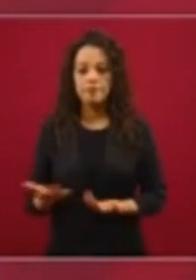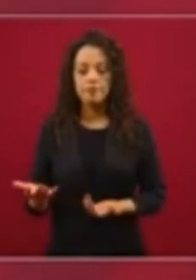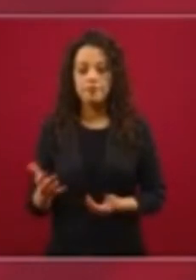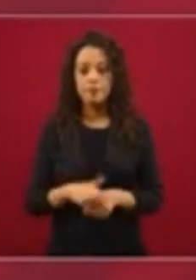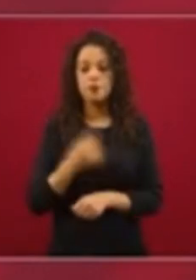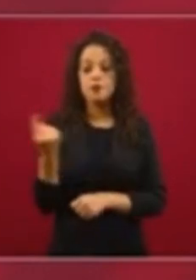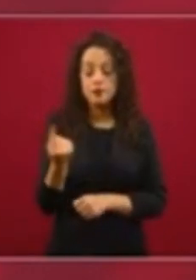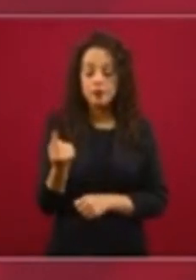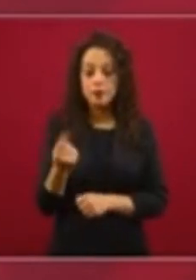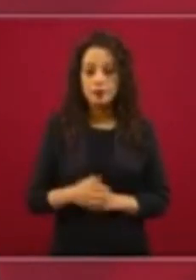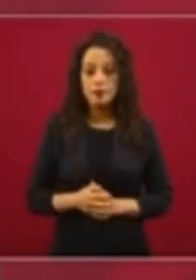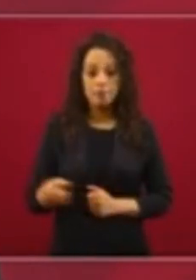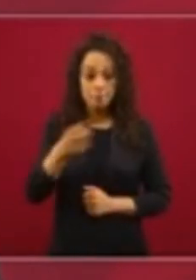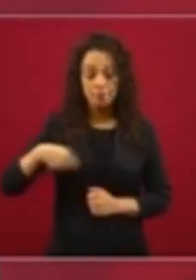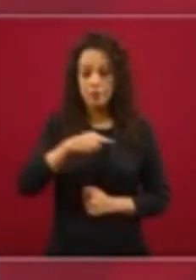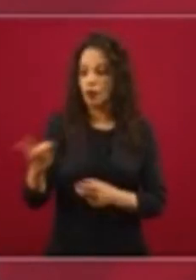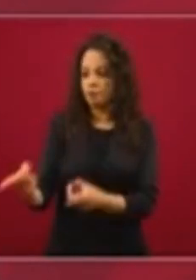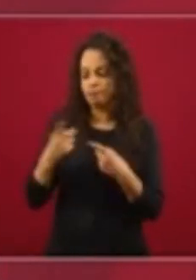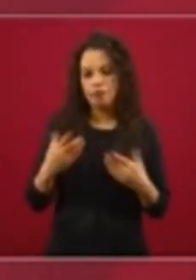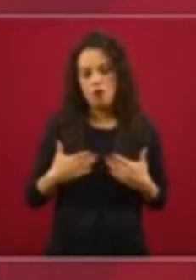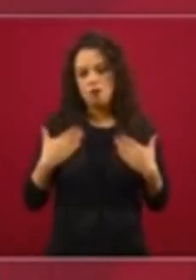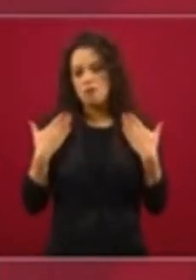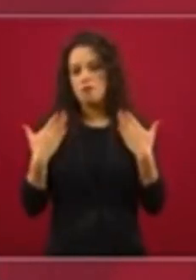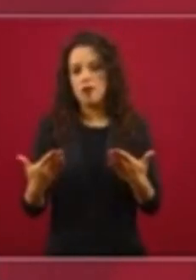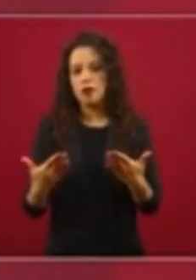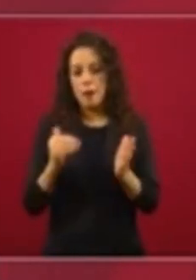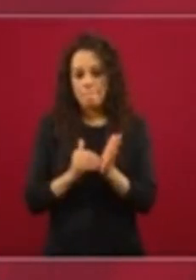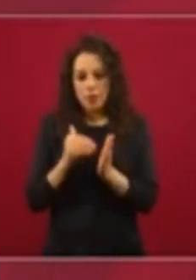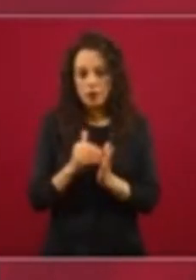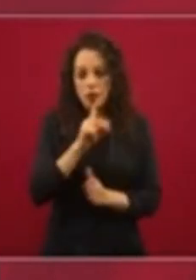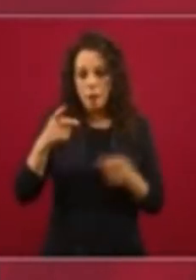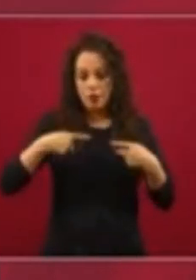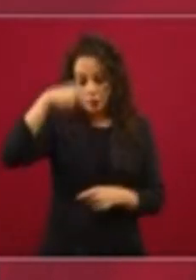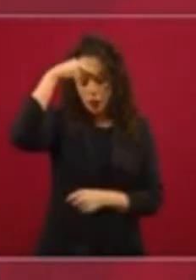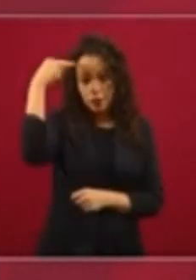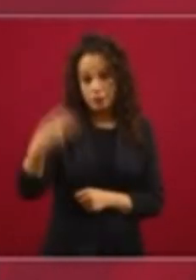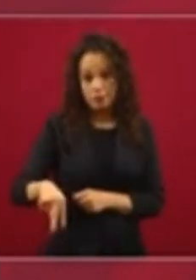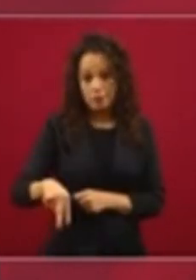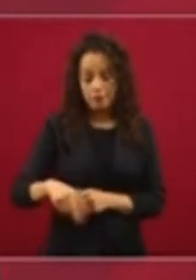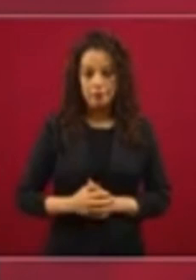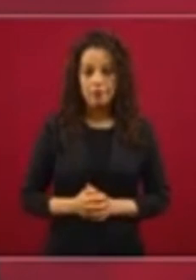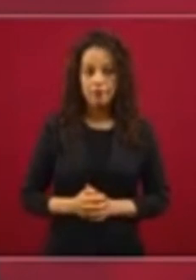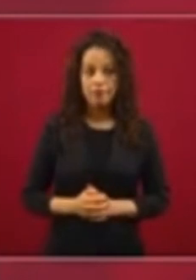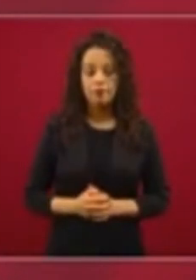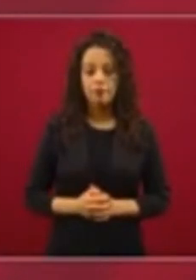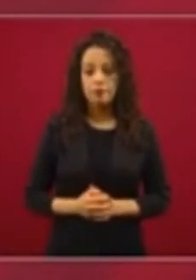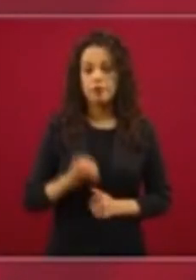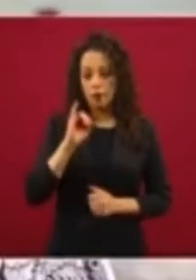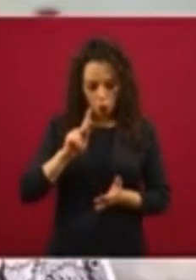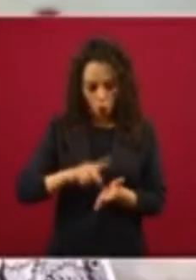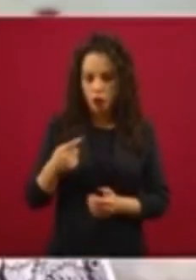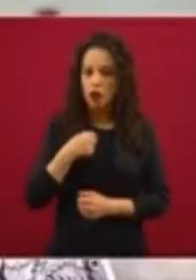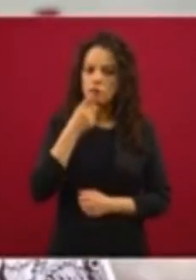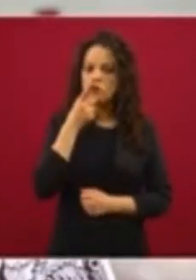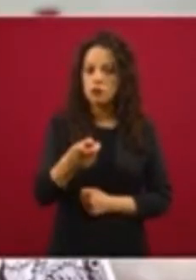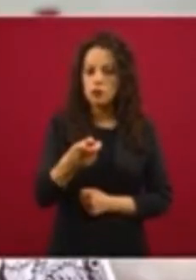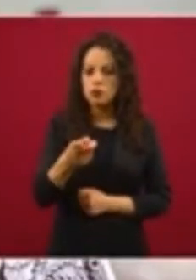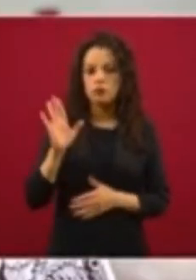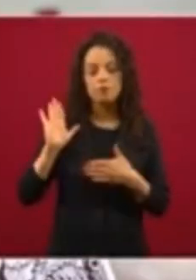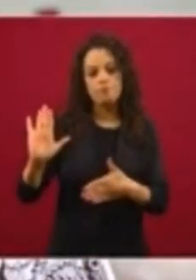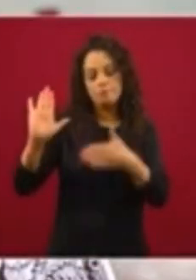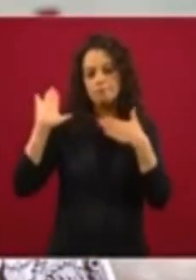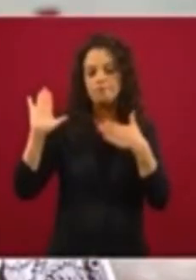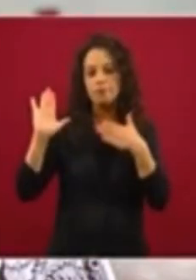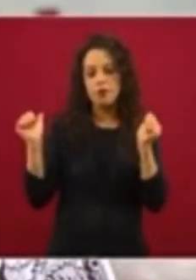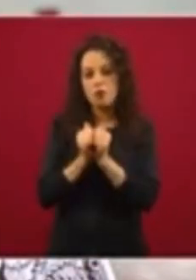estén refrendando la confianza millones de mexicanos y reiterar el compromiso de no traicionar al